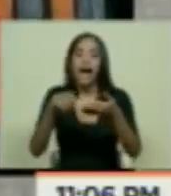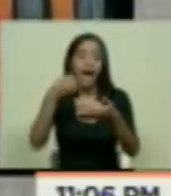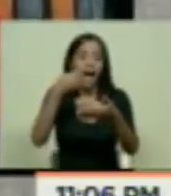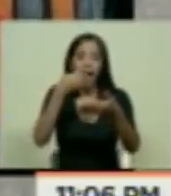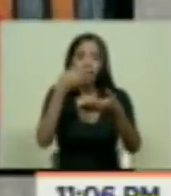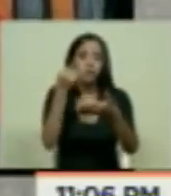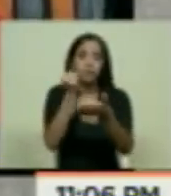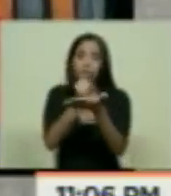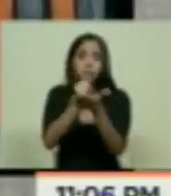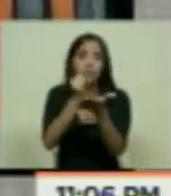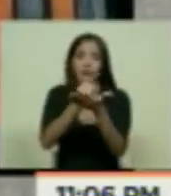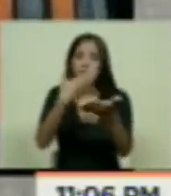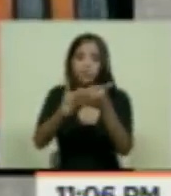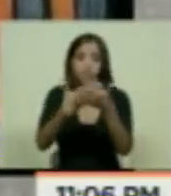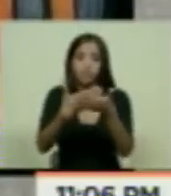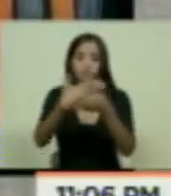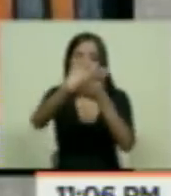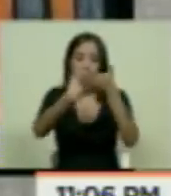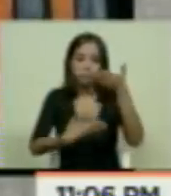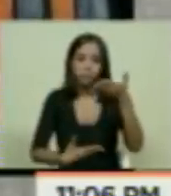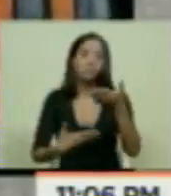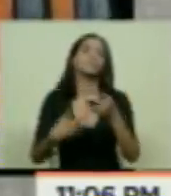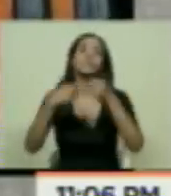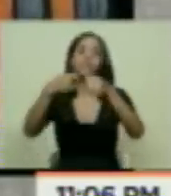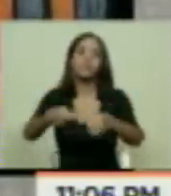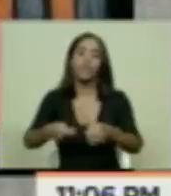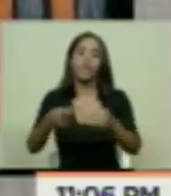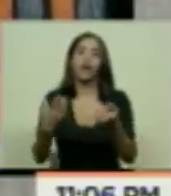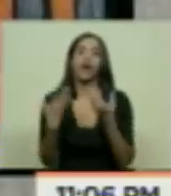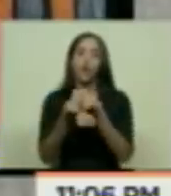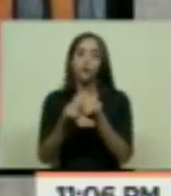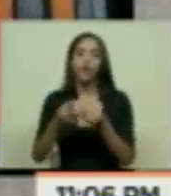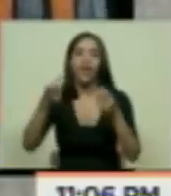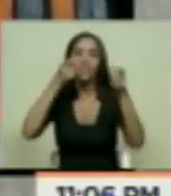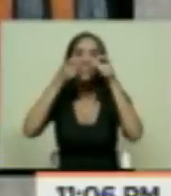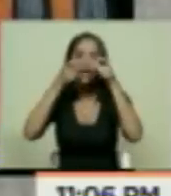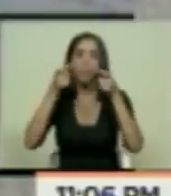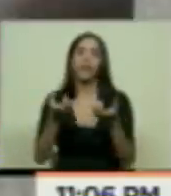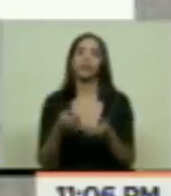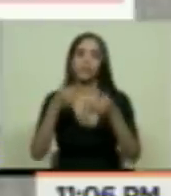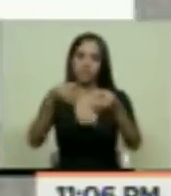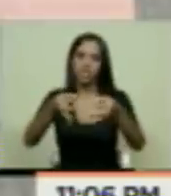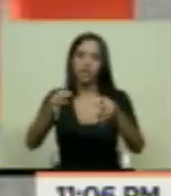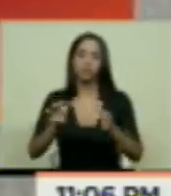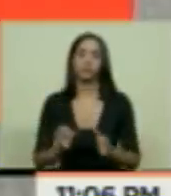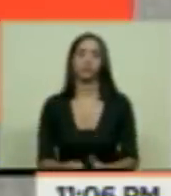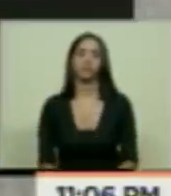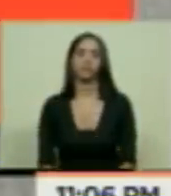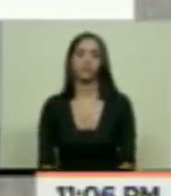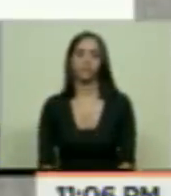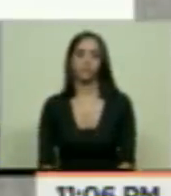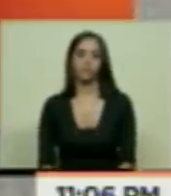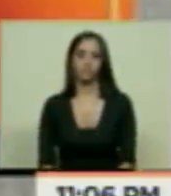prueba, sería buenísimo, porque nosotros vamos a acompañarlo directamente hasta la fiscalía para poder colocar esa denuncia.